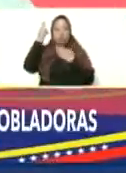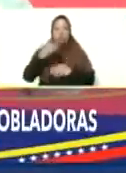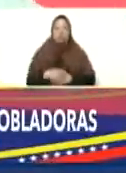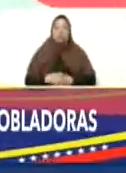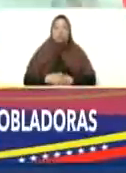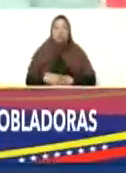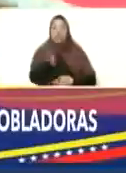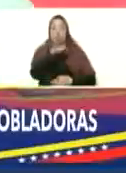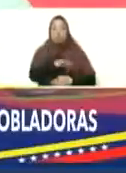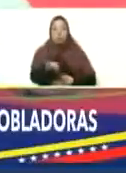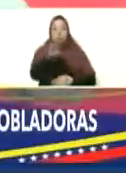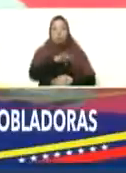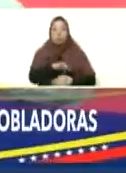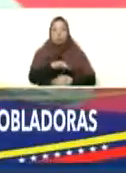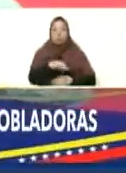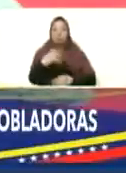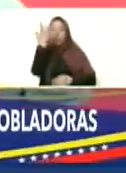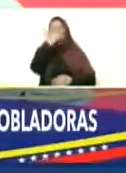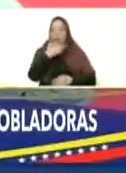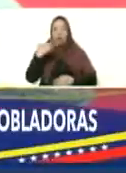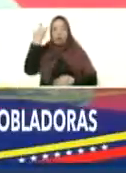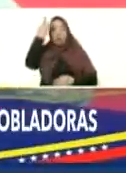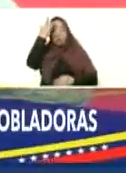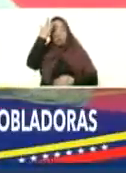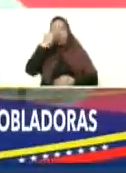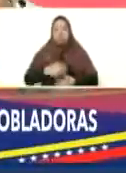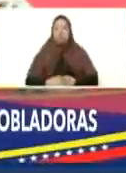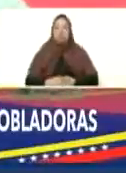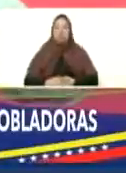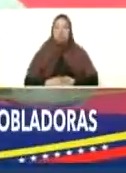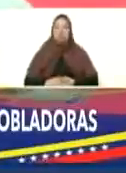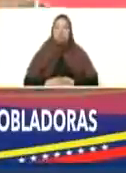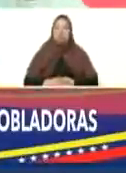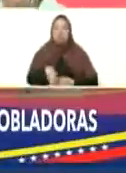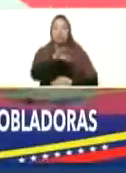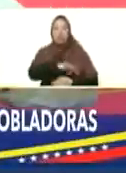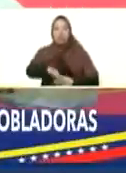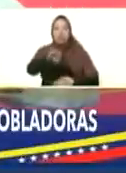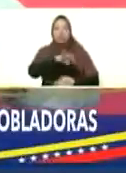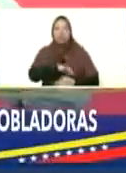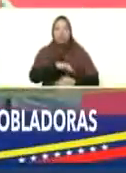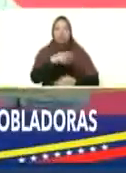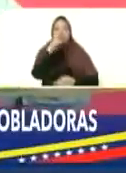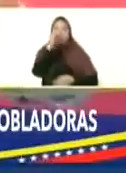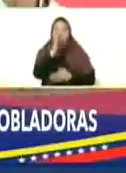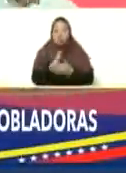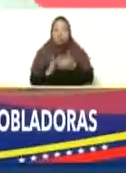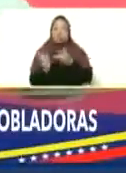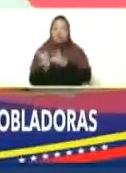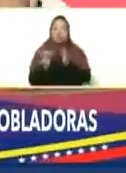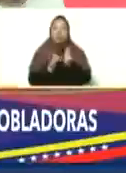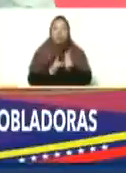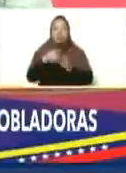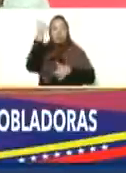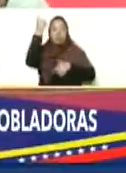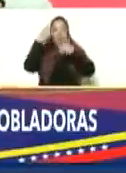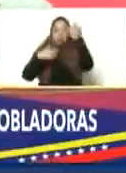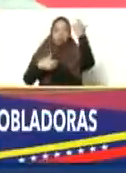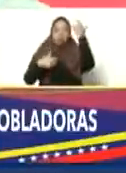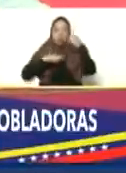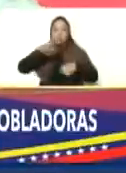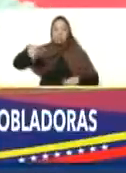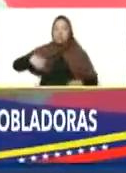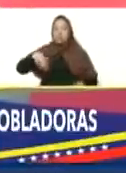el socialismo afroamericano el socialismo cristiano bolivariano y chavista